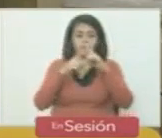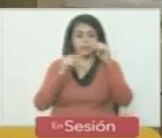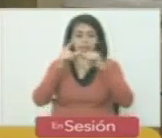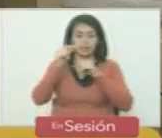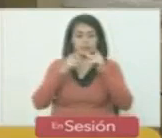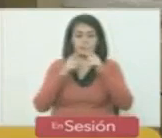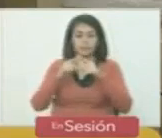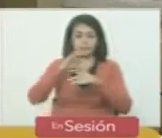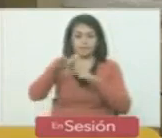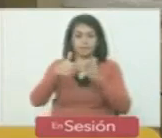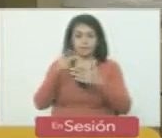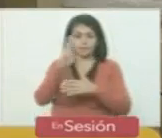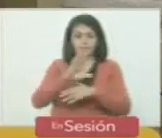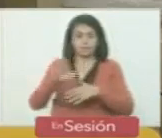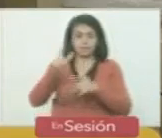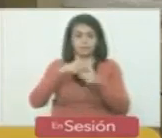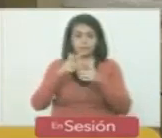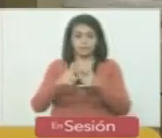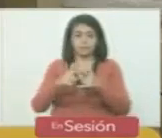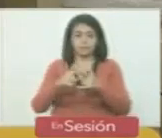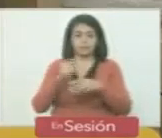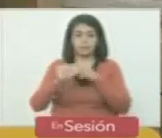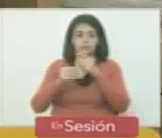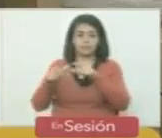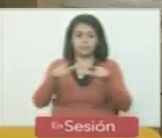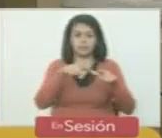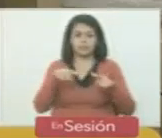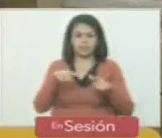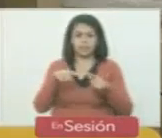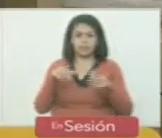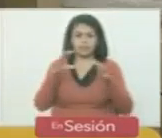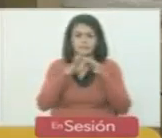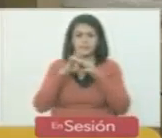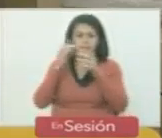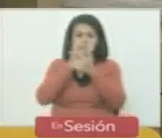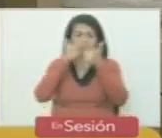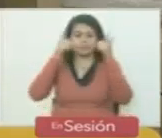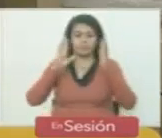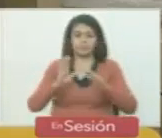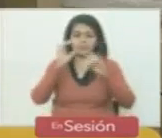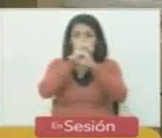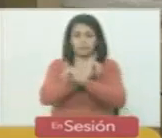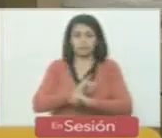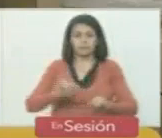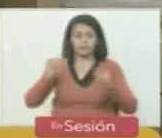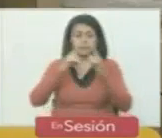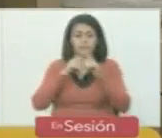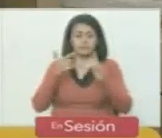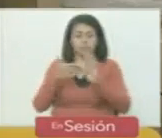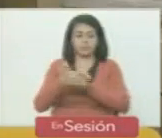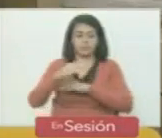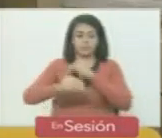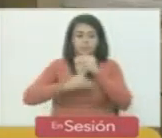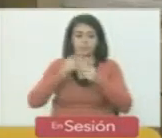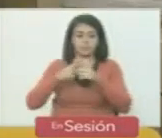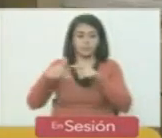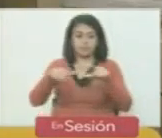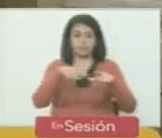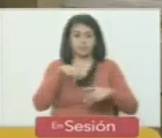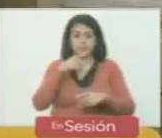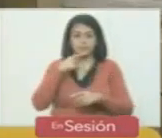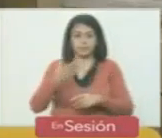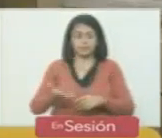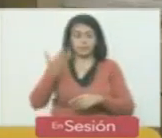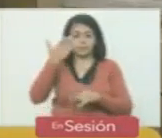estrellas en todo el territorio nacional, enarbolando y consolidando la libertad e independencia que así mismo se